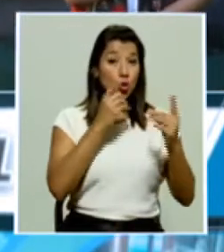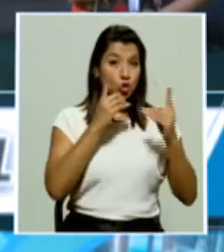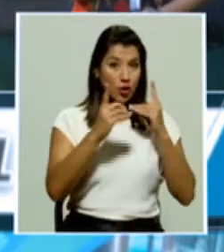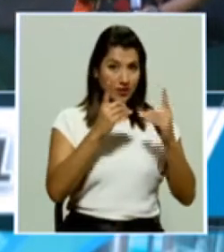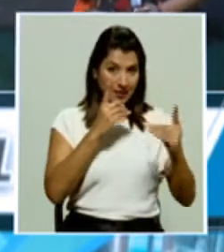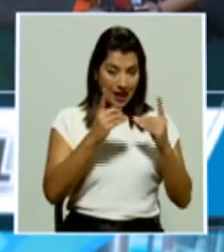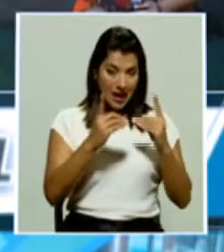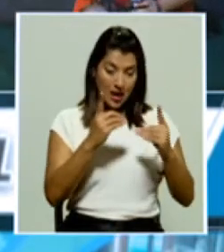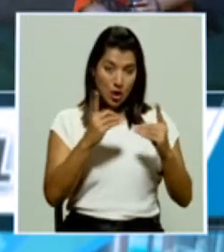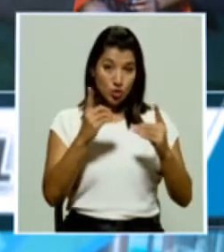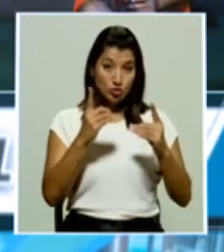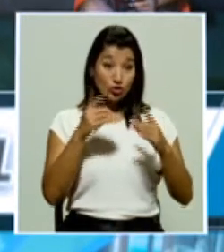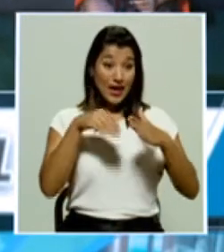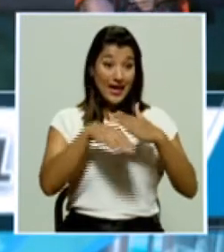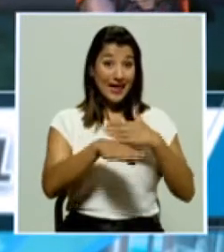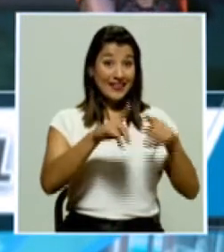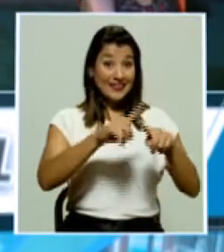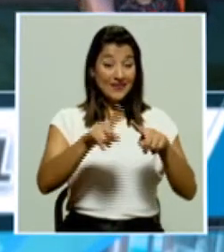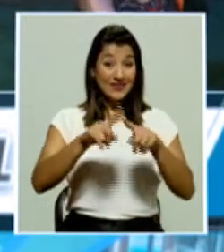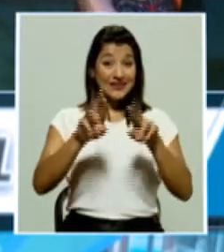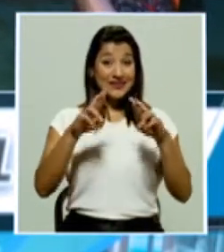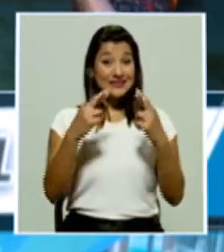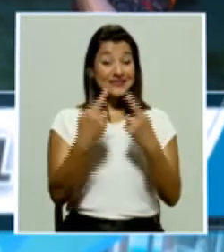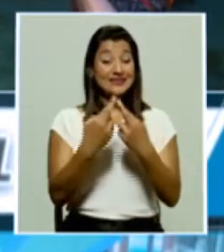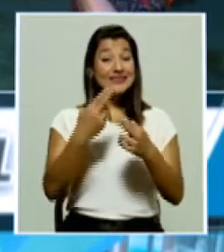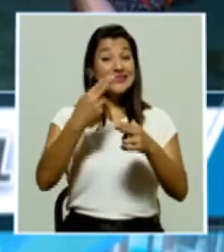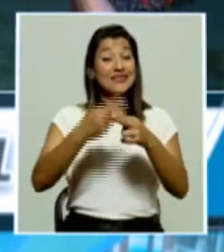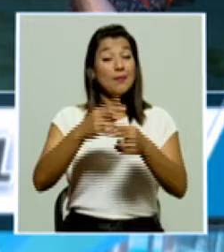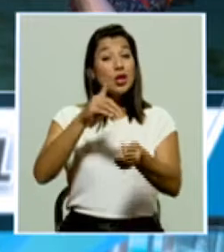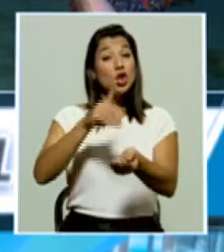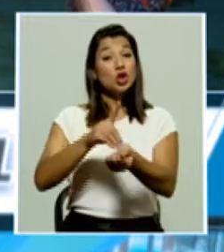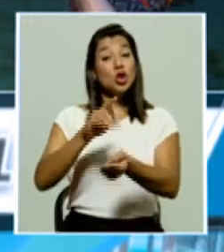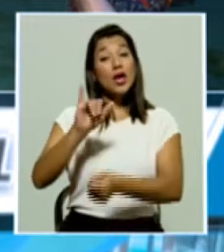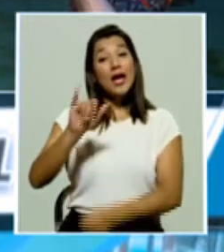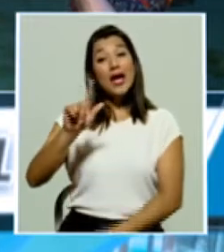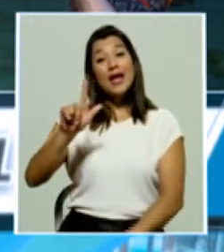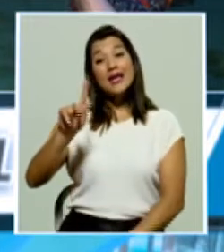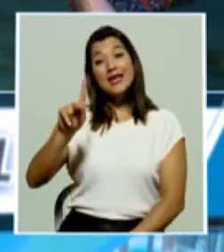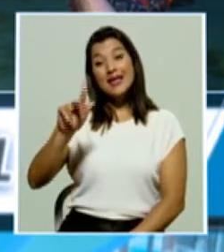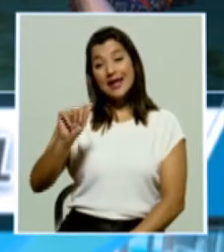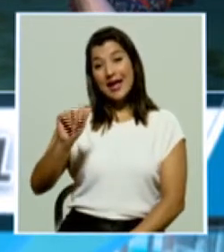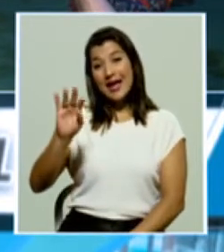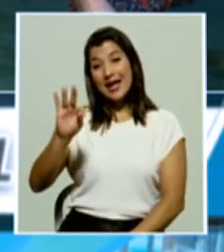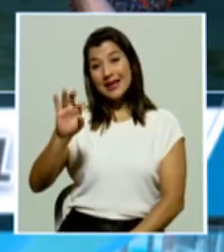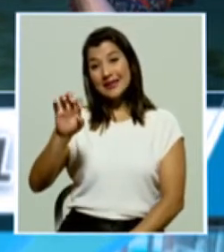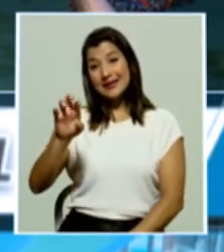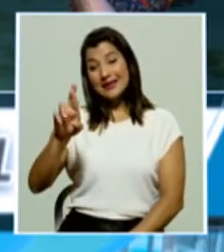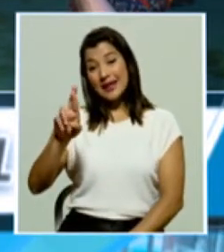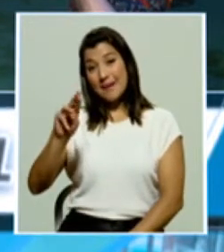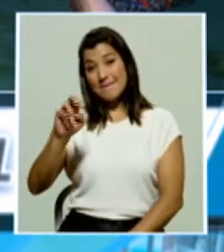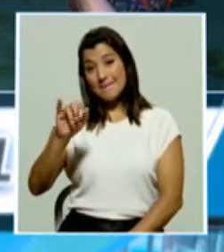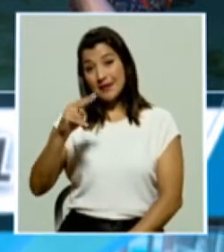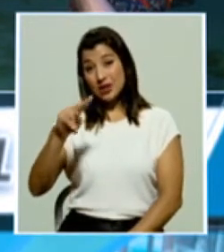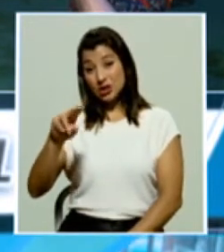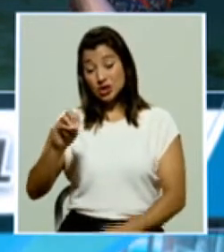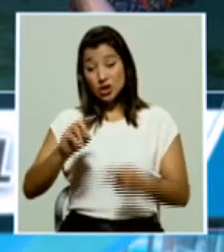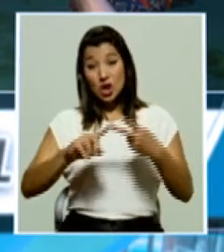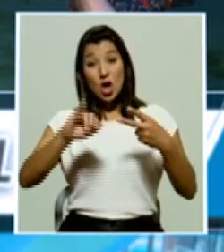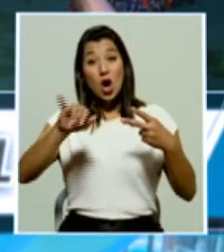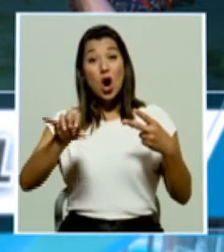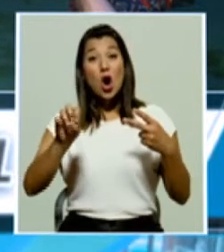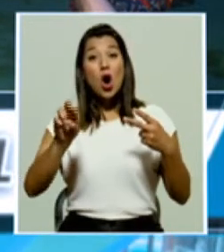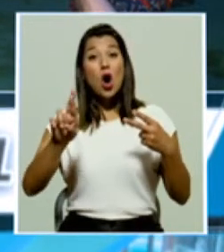de todos los encuentros, la doctora Ilka Tremiño, y con don Jorge Coronado del